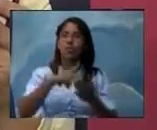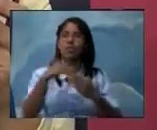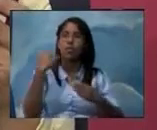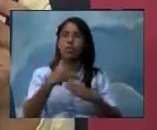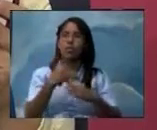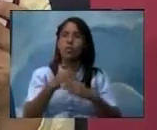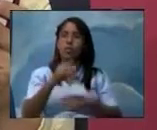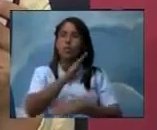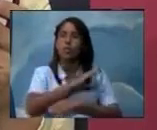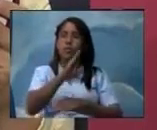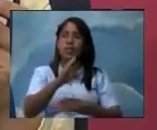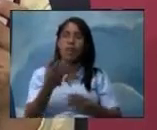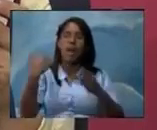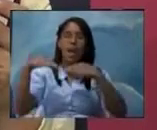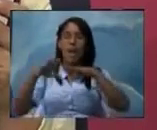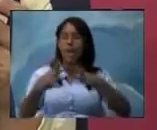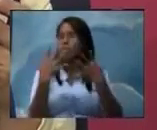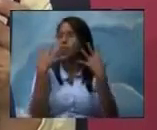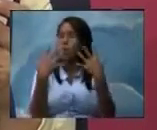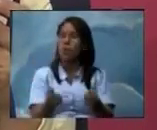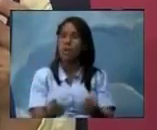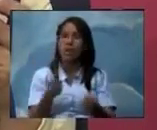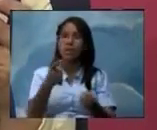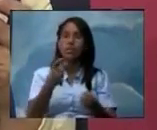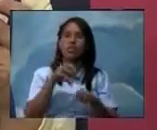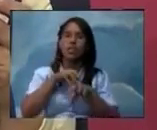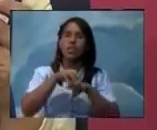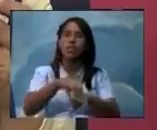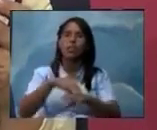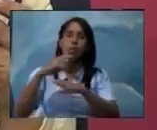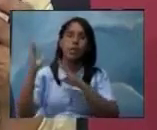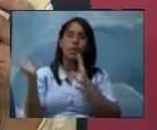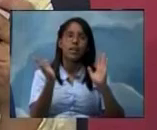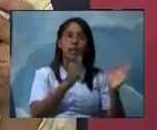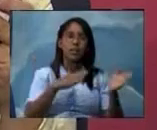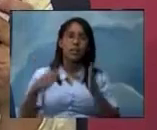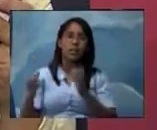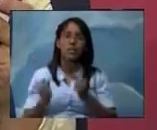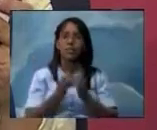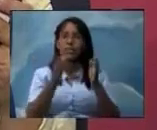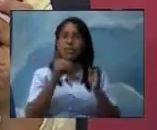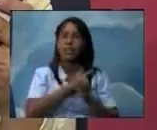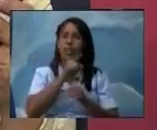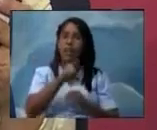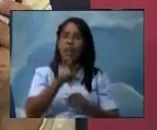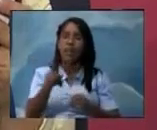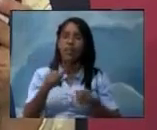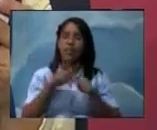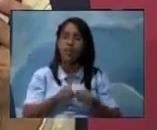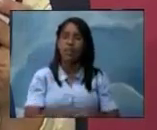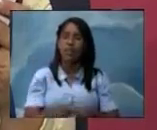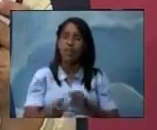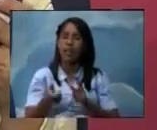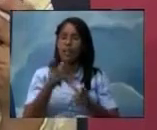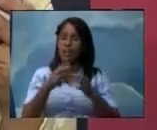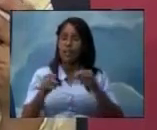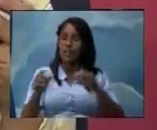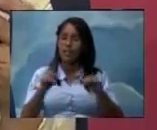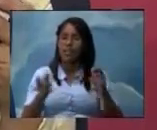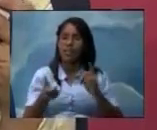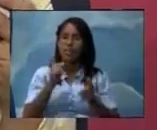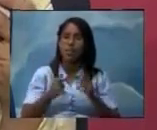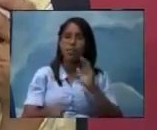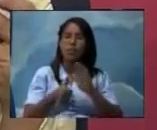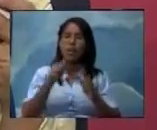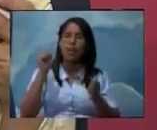fueron como tamo de las eras del verano, y se los llevó el viento, sin que de ellos quedara rastro alguno.